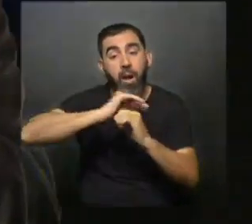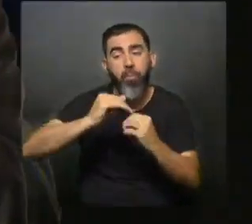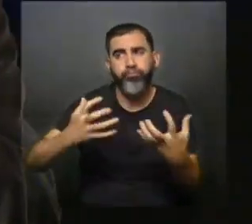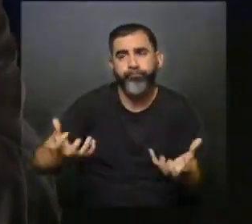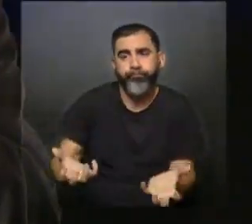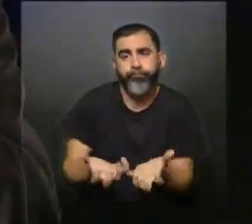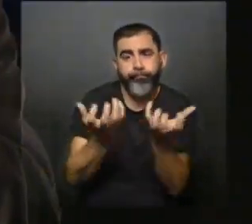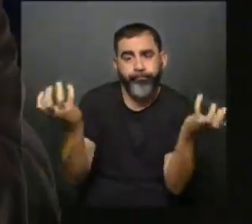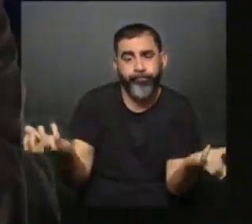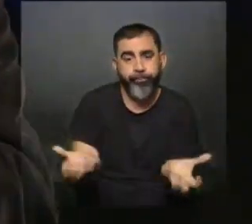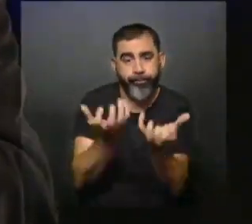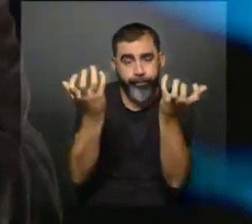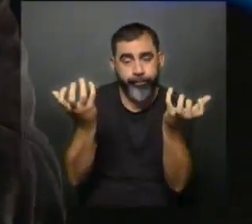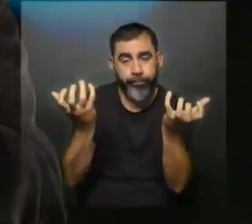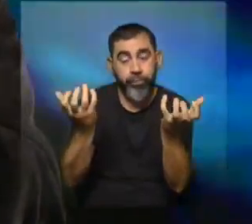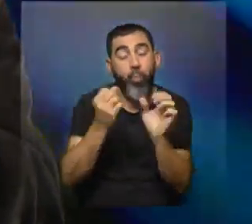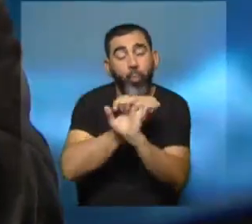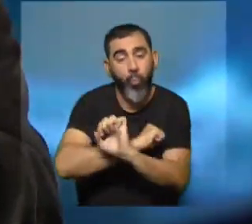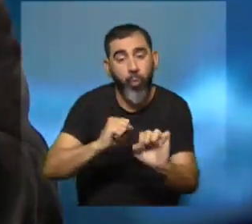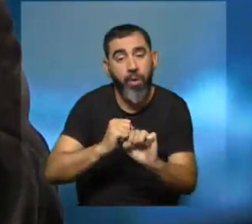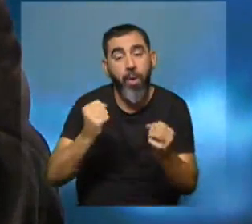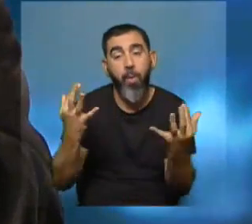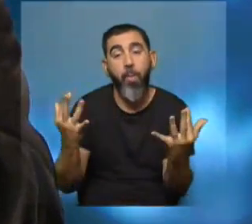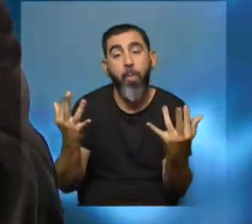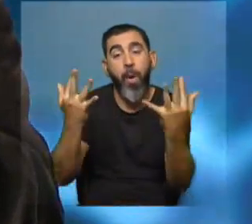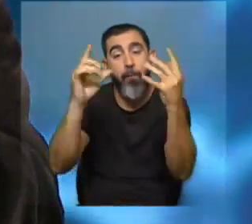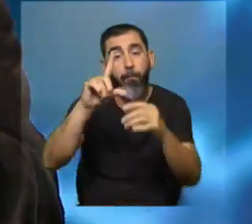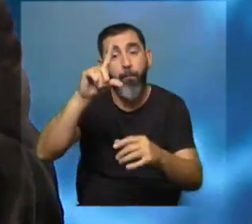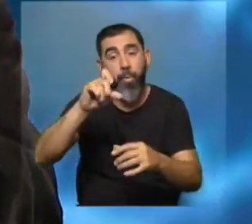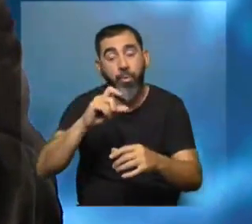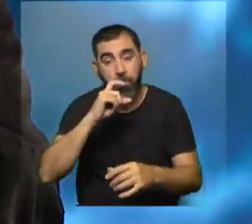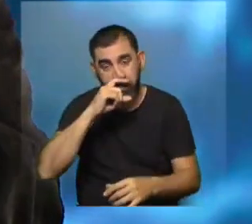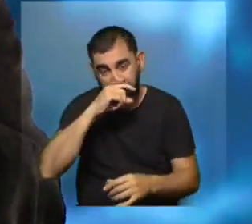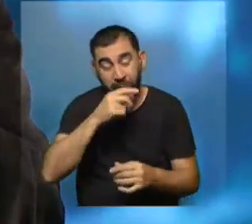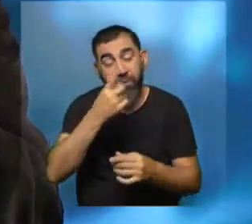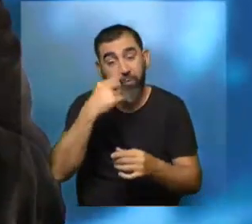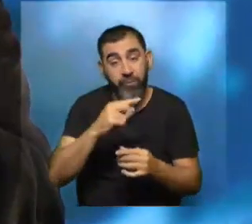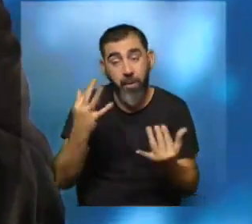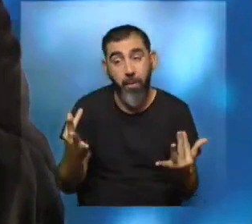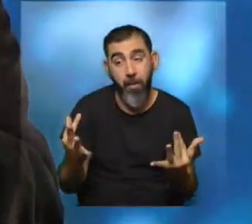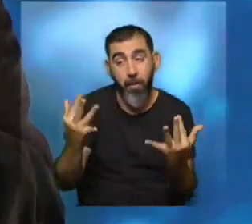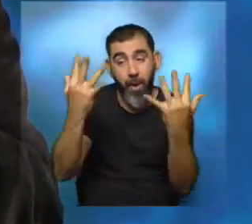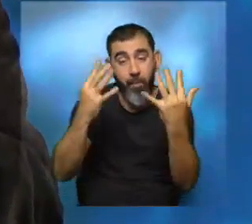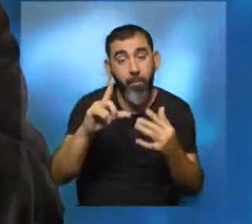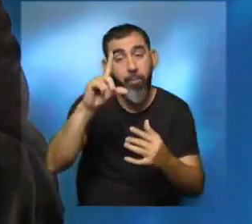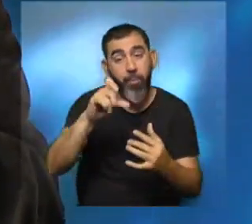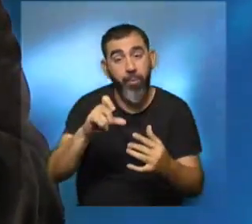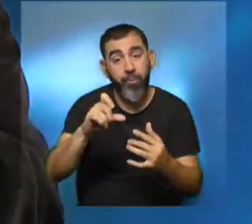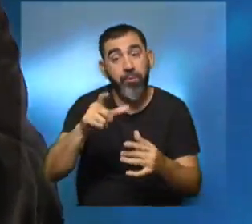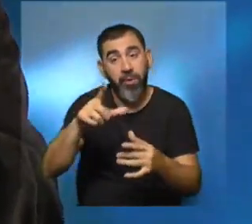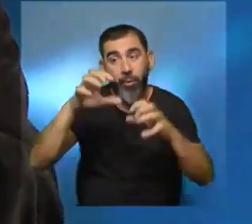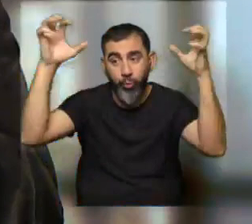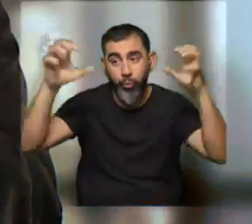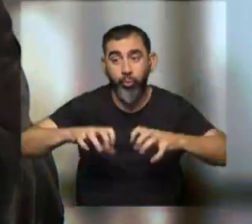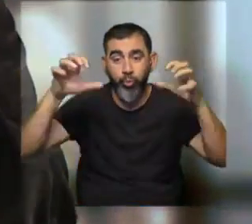caliente, ¿sí?, puede contener más vapor de agua. Entonces, ese vapor de agua esencialmente es el combustible de las